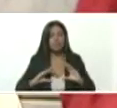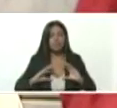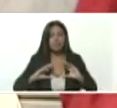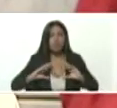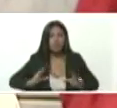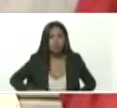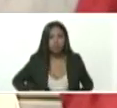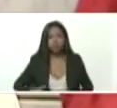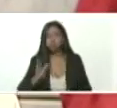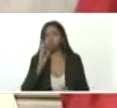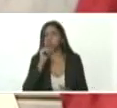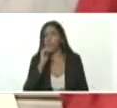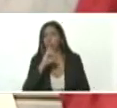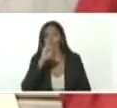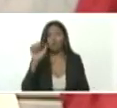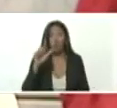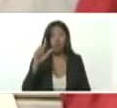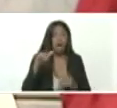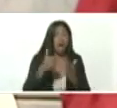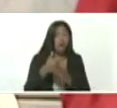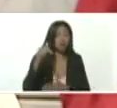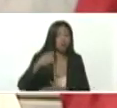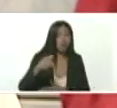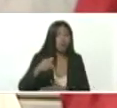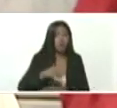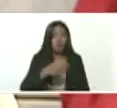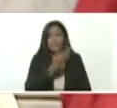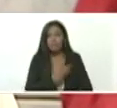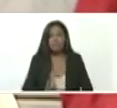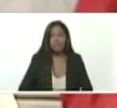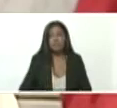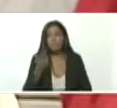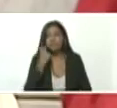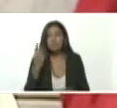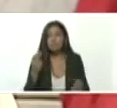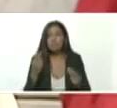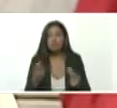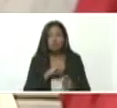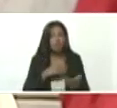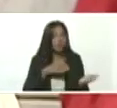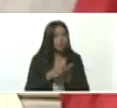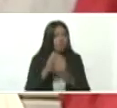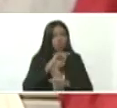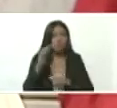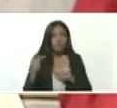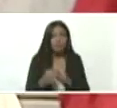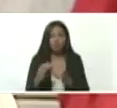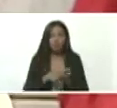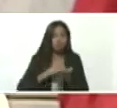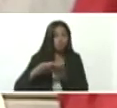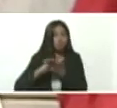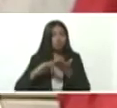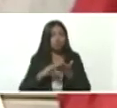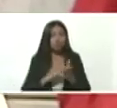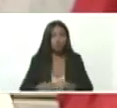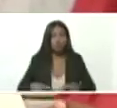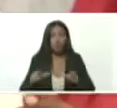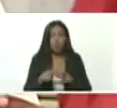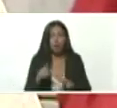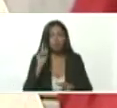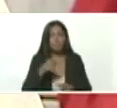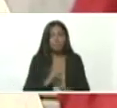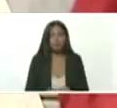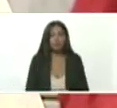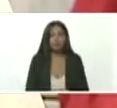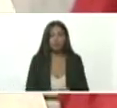Desde julio hasta hoy ha estado el presidente pendiente para que nosotros garanticemos la recuperación de los planteles, todo